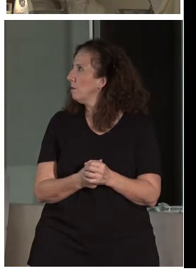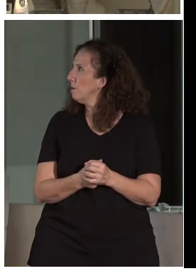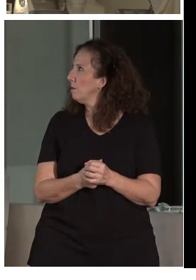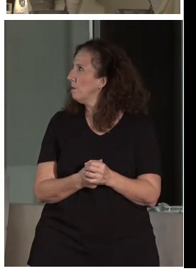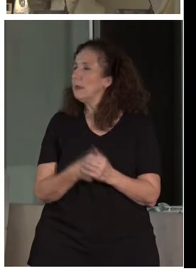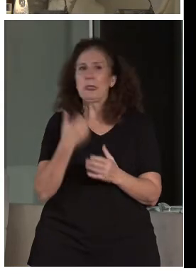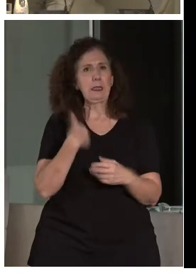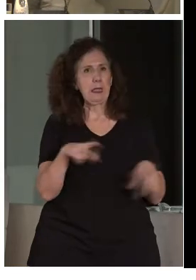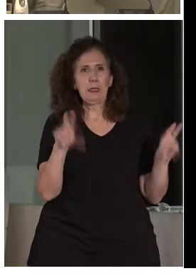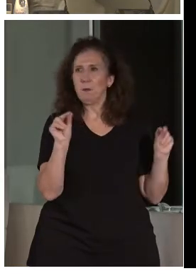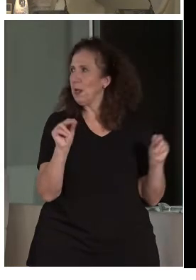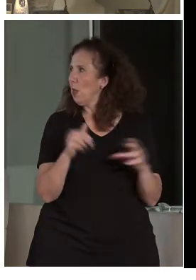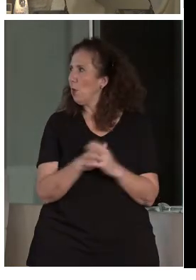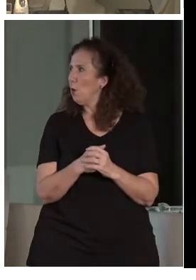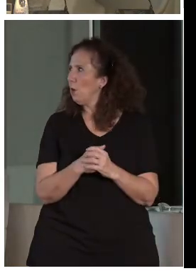Ya está acabando, a ver.